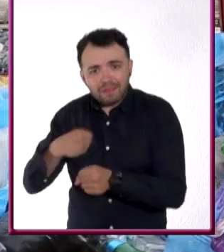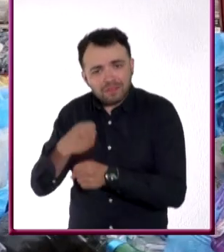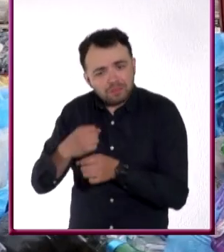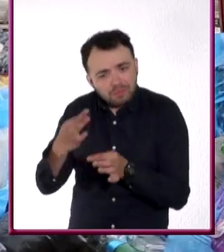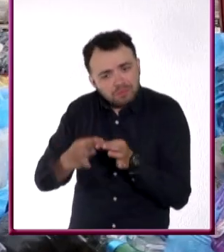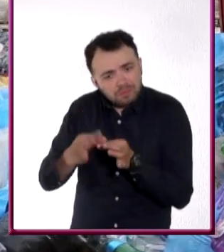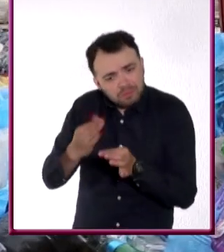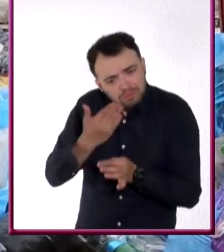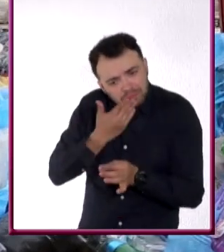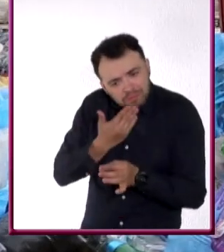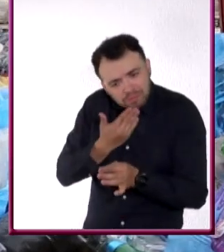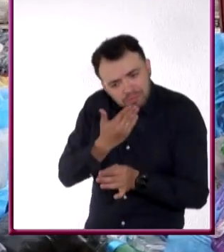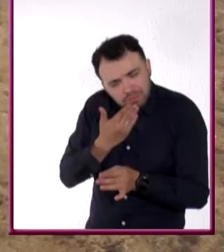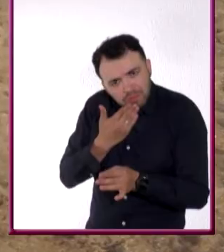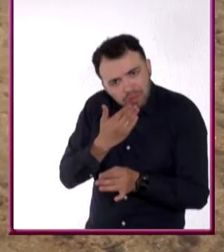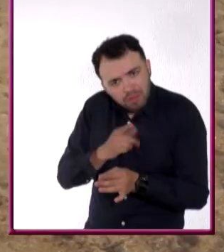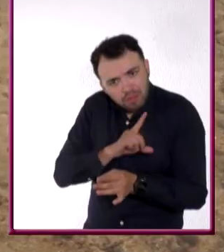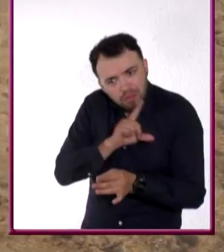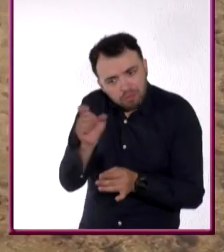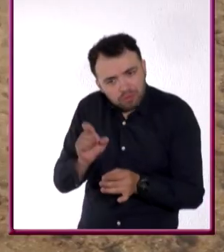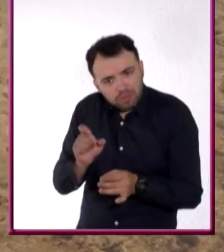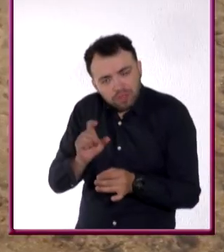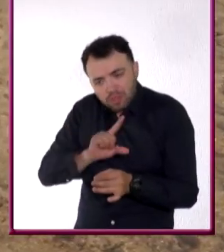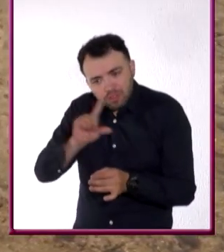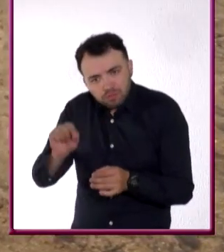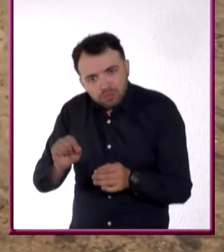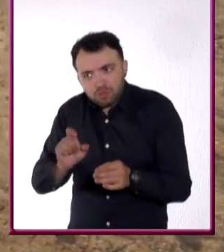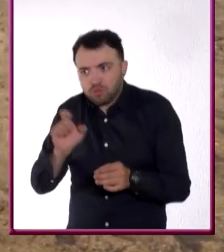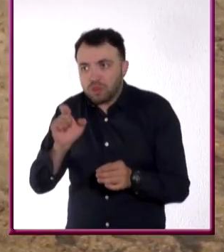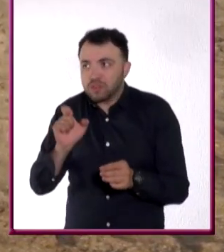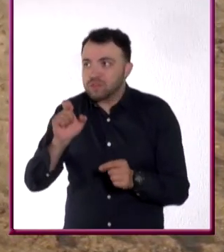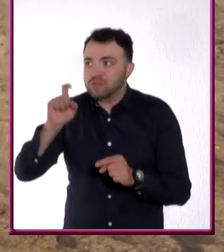por los procesos evolutivos. Con la destrucción de los